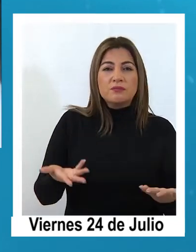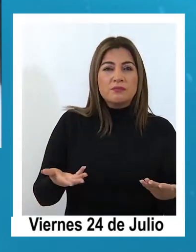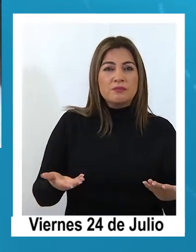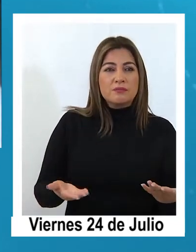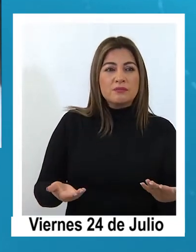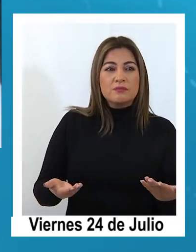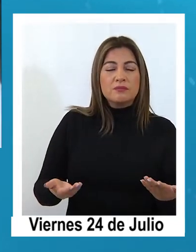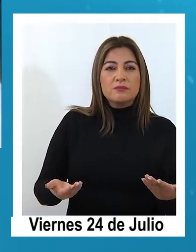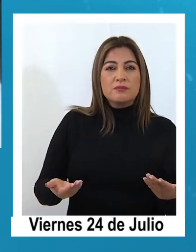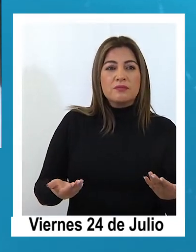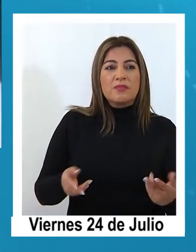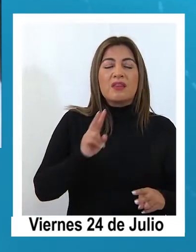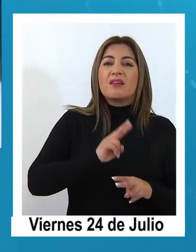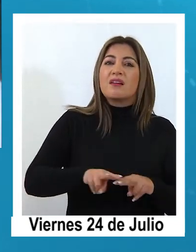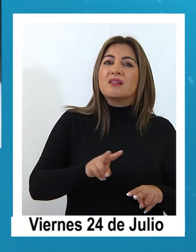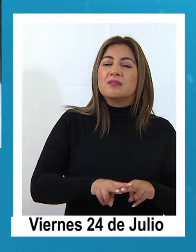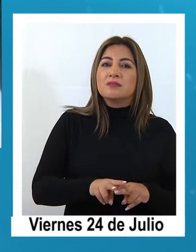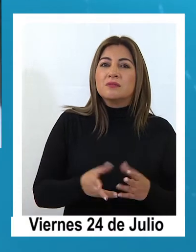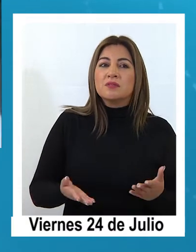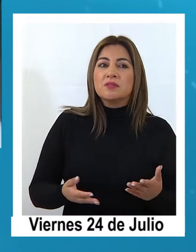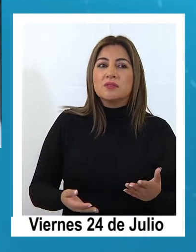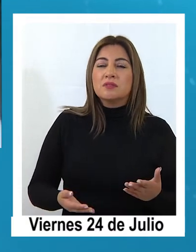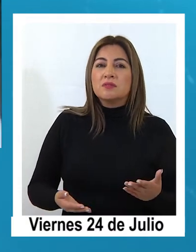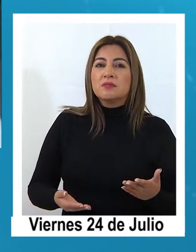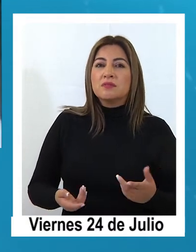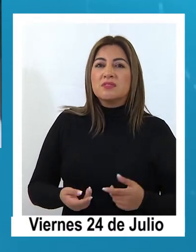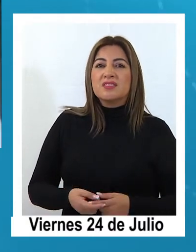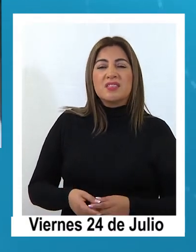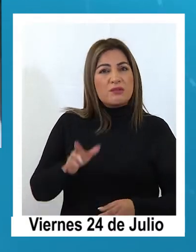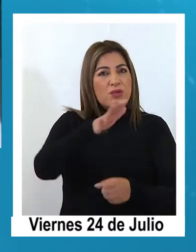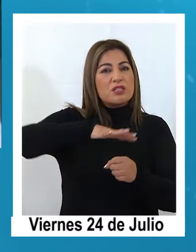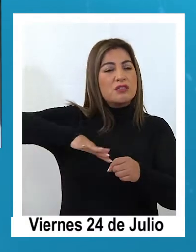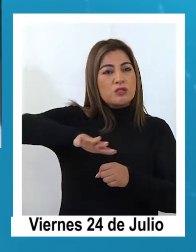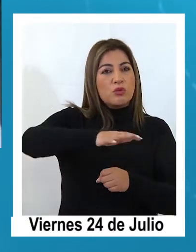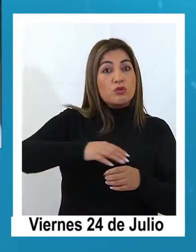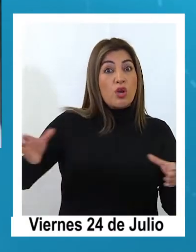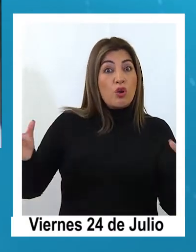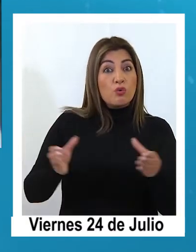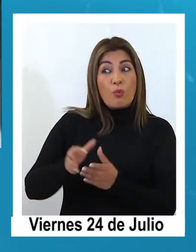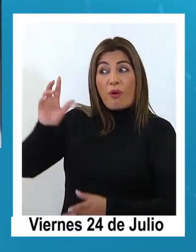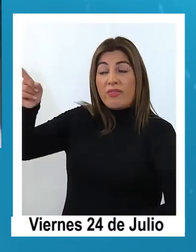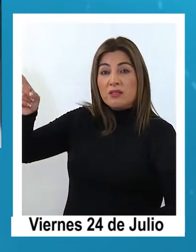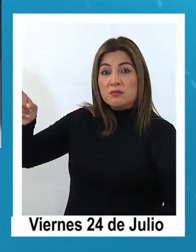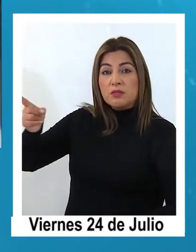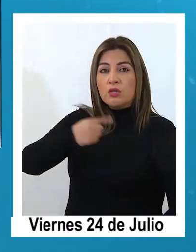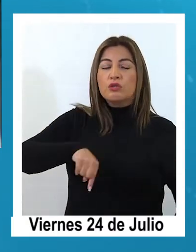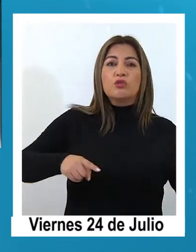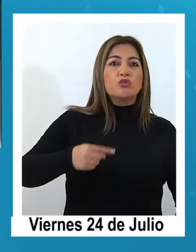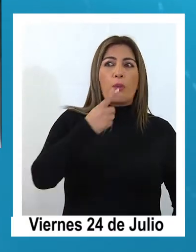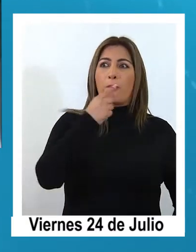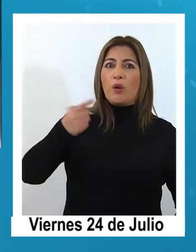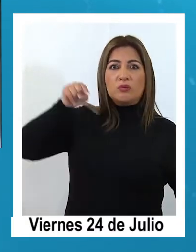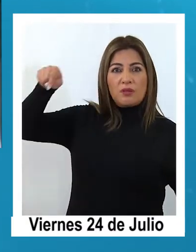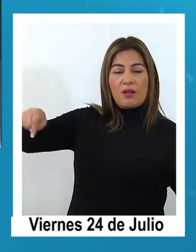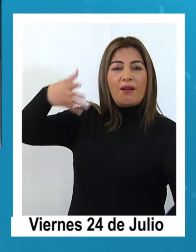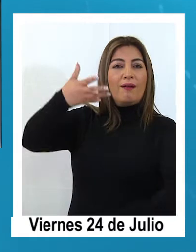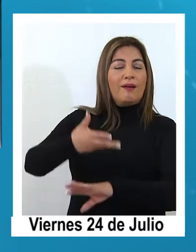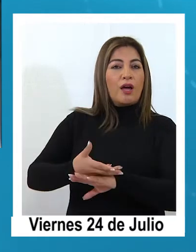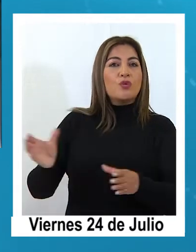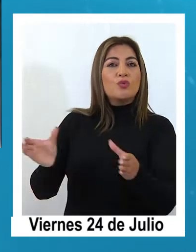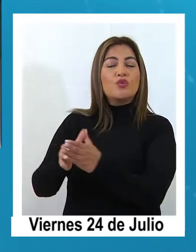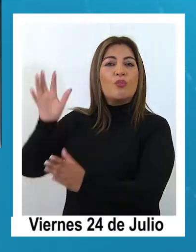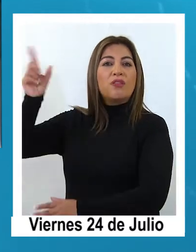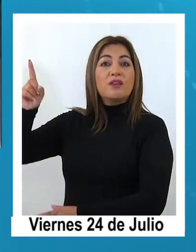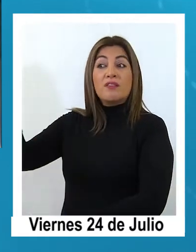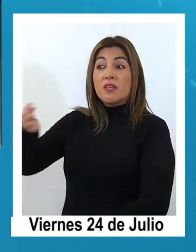capacidad de rentabilizar lo que está pasando, y sobre todo la derecha, porque cuando queramos preguntar algo, va a haber una parte